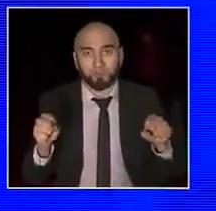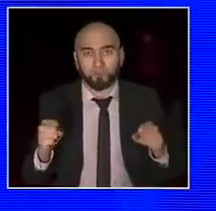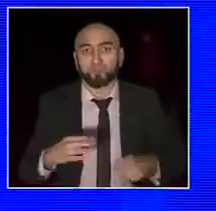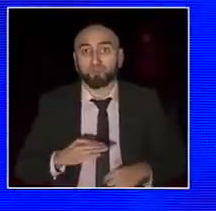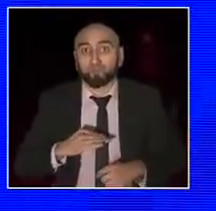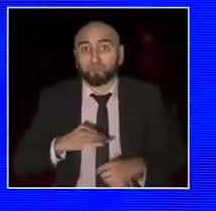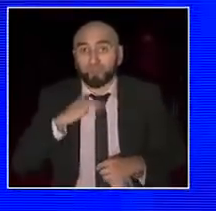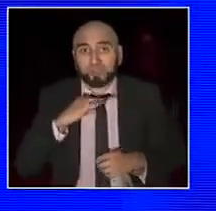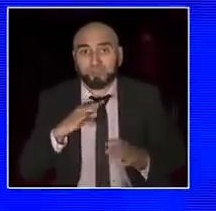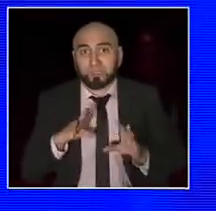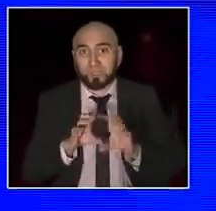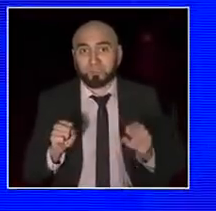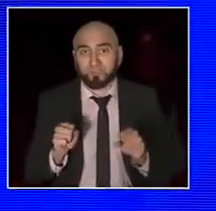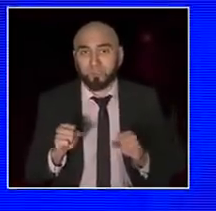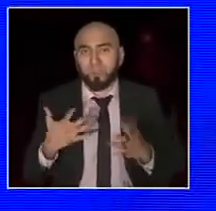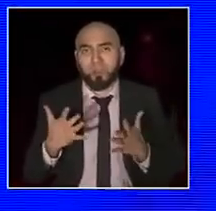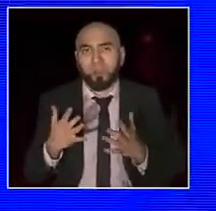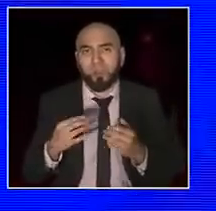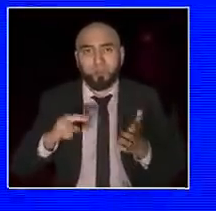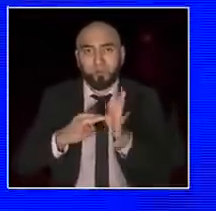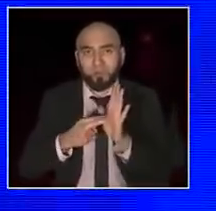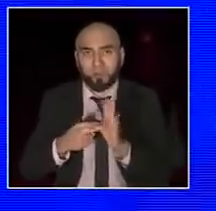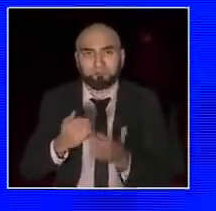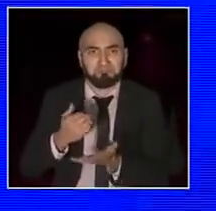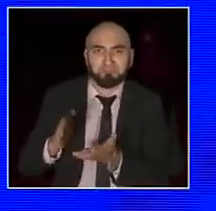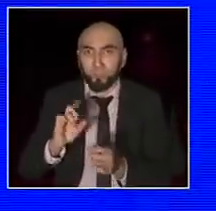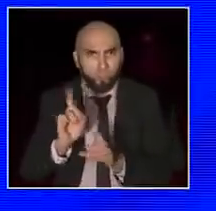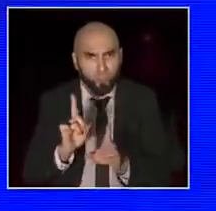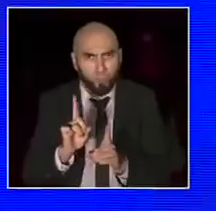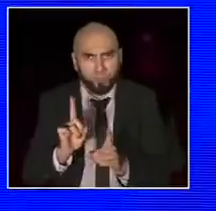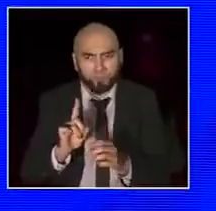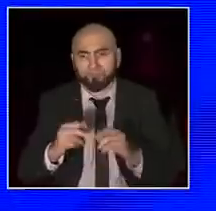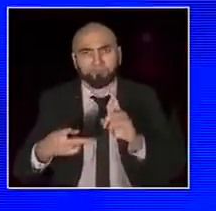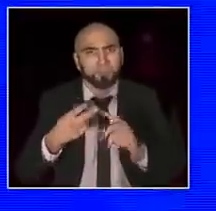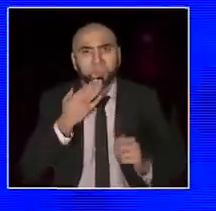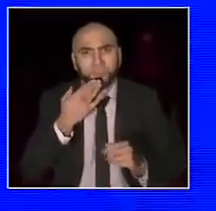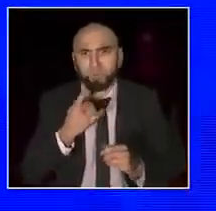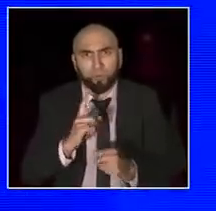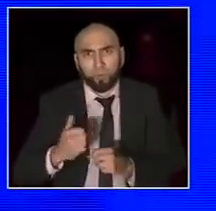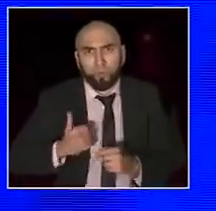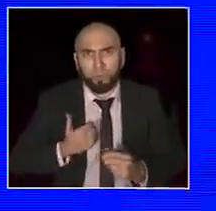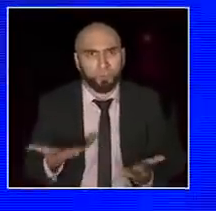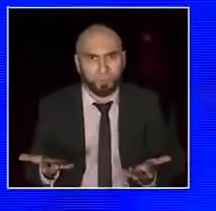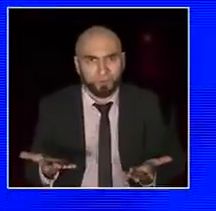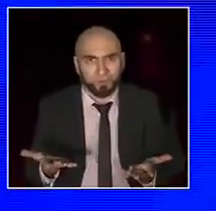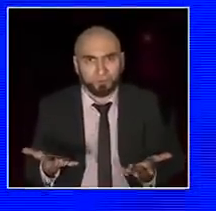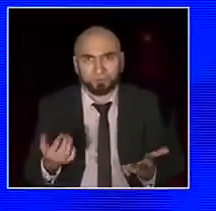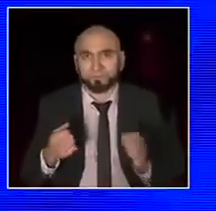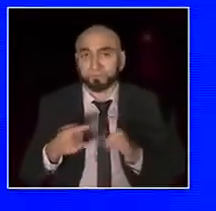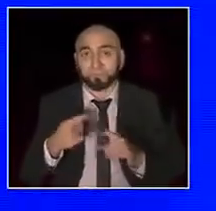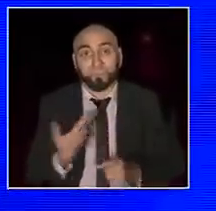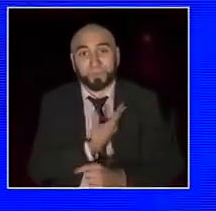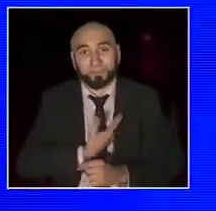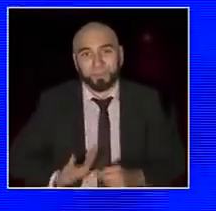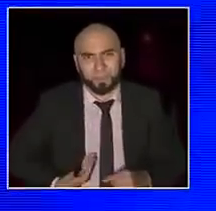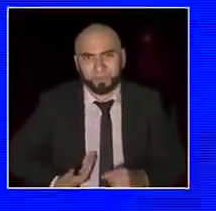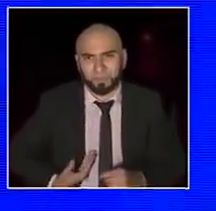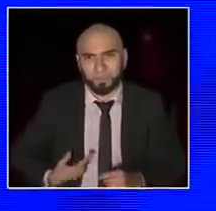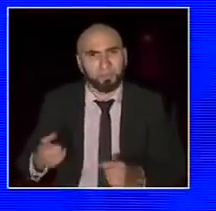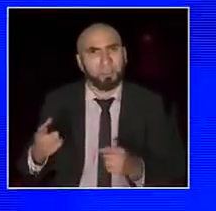para evitar una catástrofe y, además, no se están cumpliendo en plenitud. Un presidente